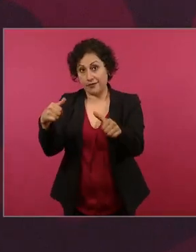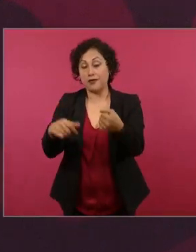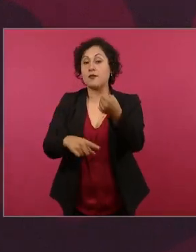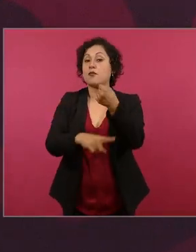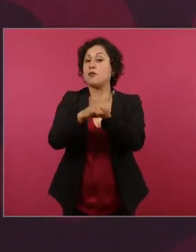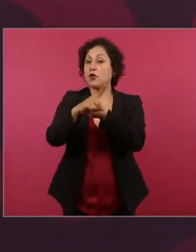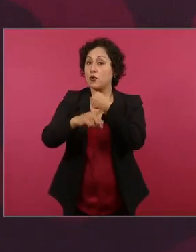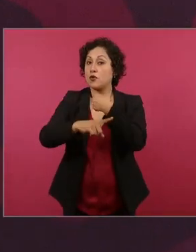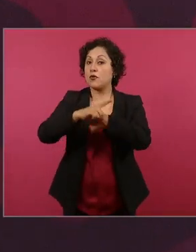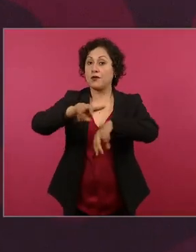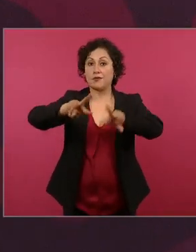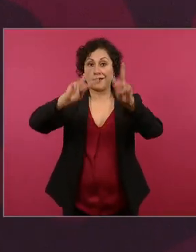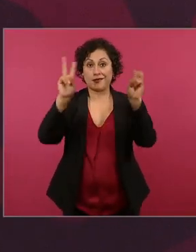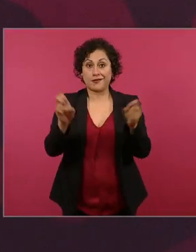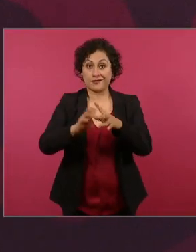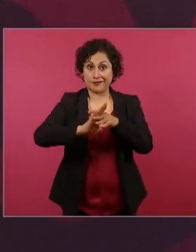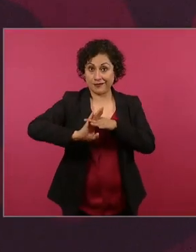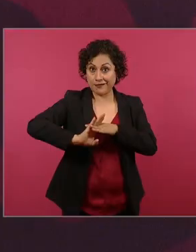fenómeno migratorio